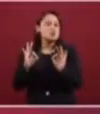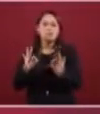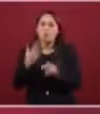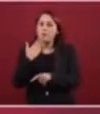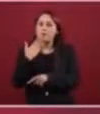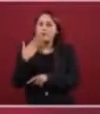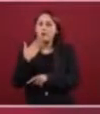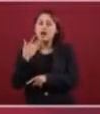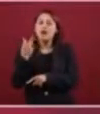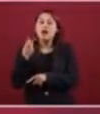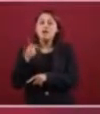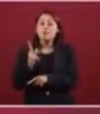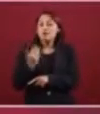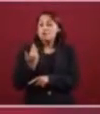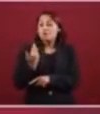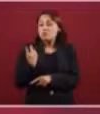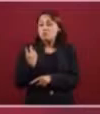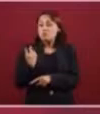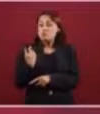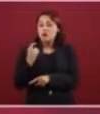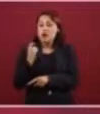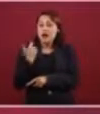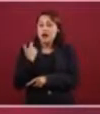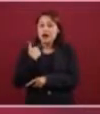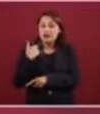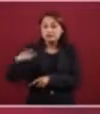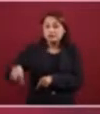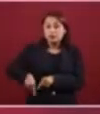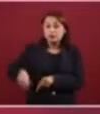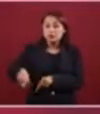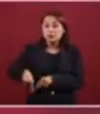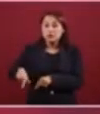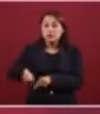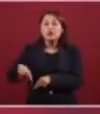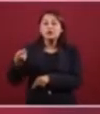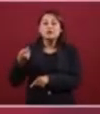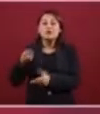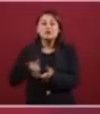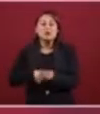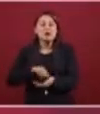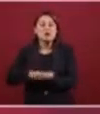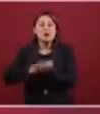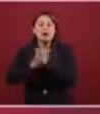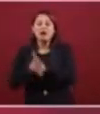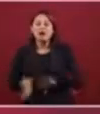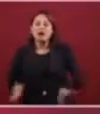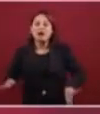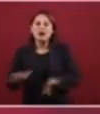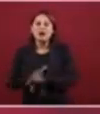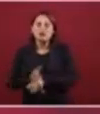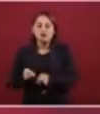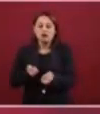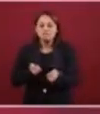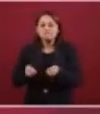últimos sexenios se había convertido en un órgano propagandístico básicamente